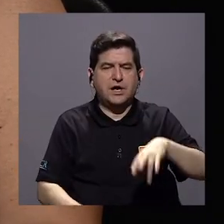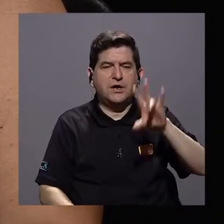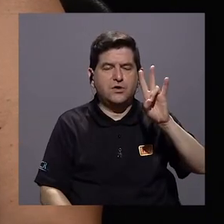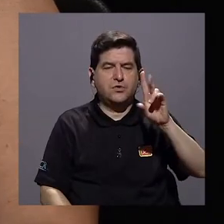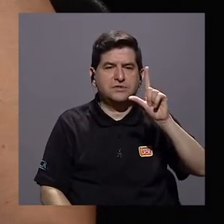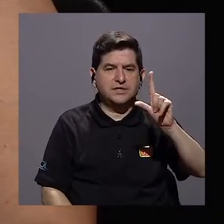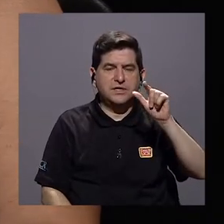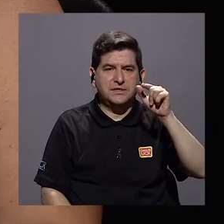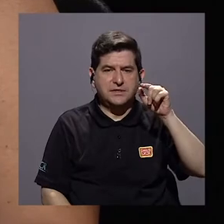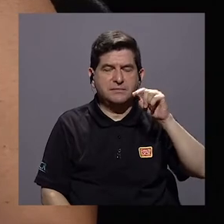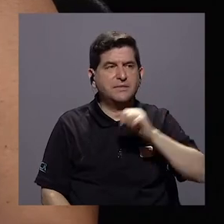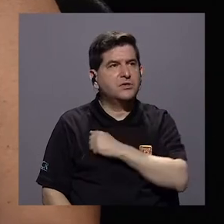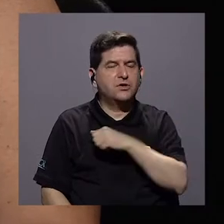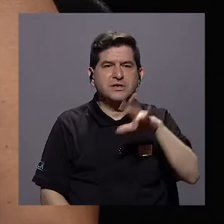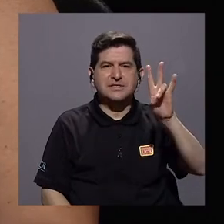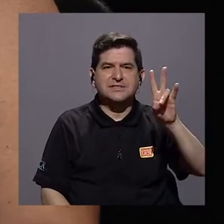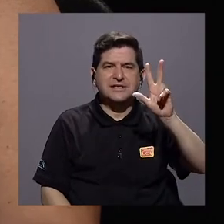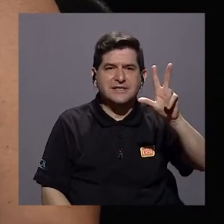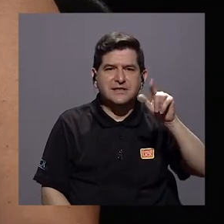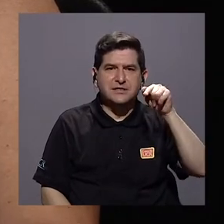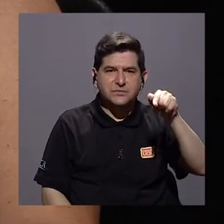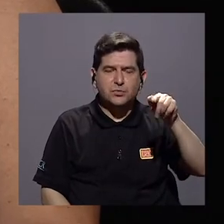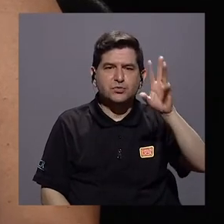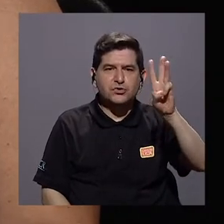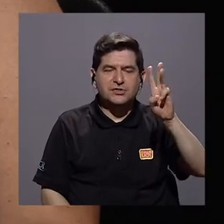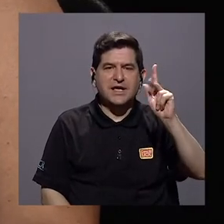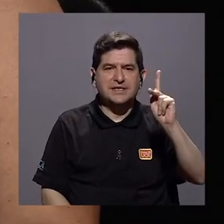producido de 73.6 kilos.